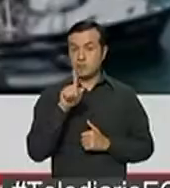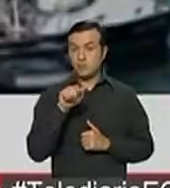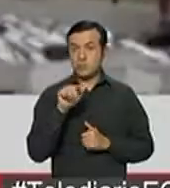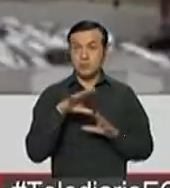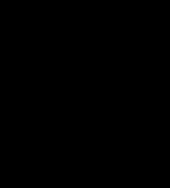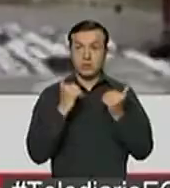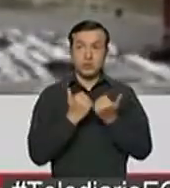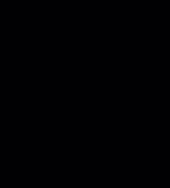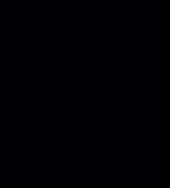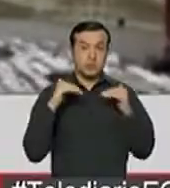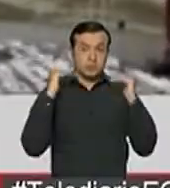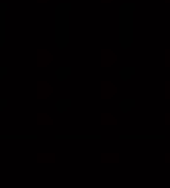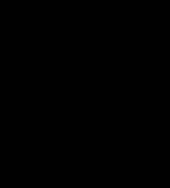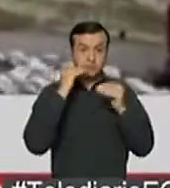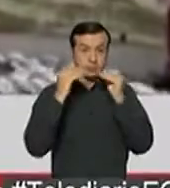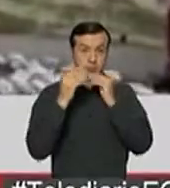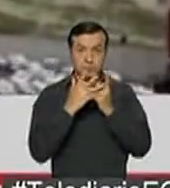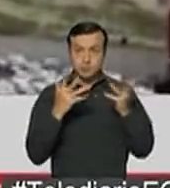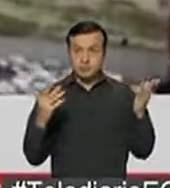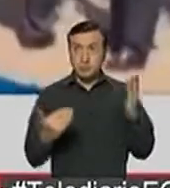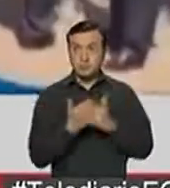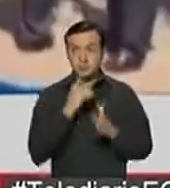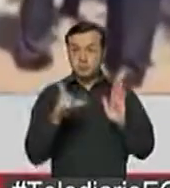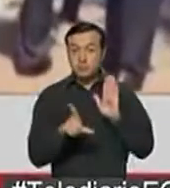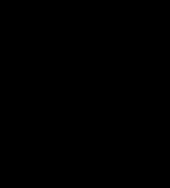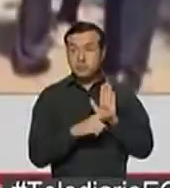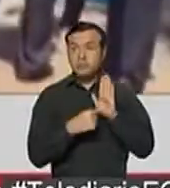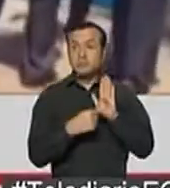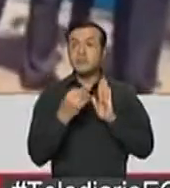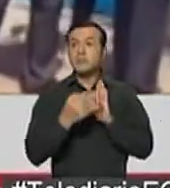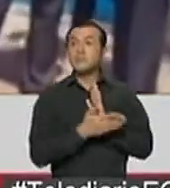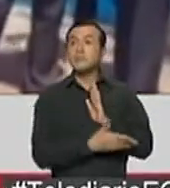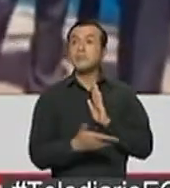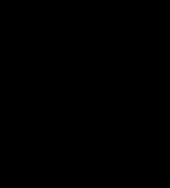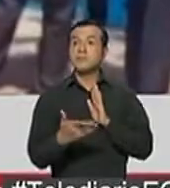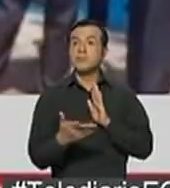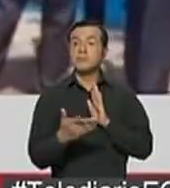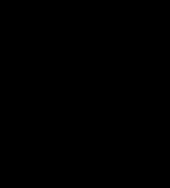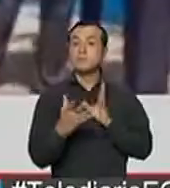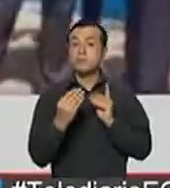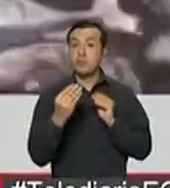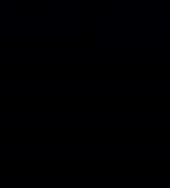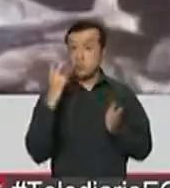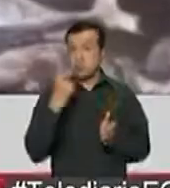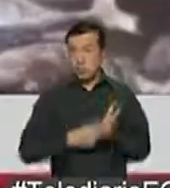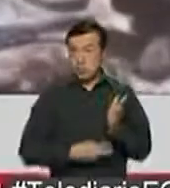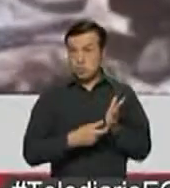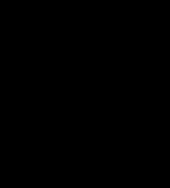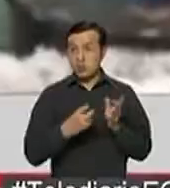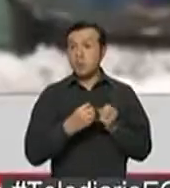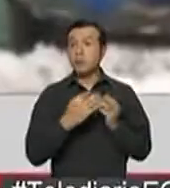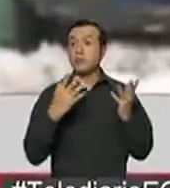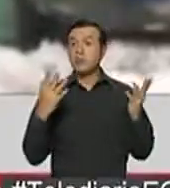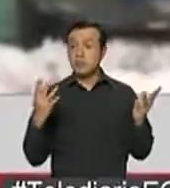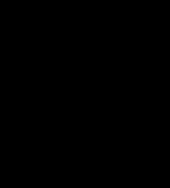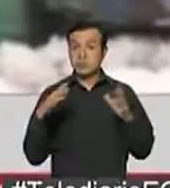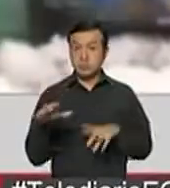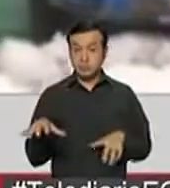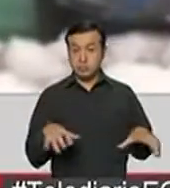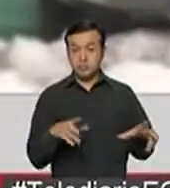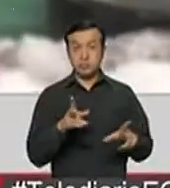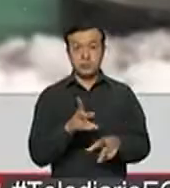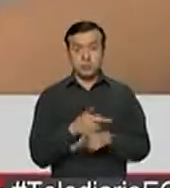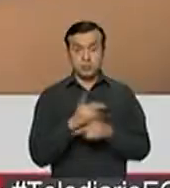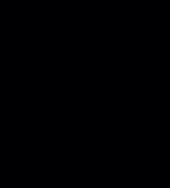Comisión de Soberanía Alimentaria, la nueva Ley de Acuicultura y Pesca contempla multas que permitirán que esta actividad